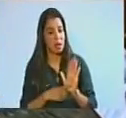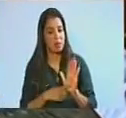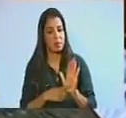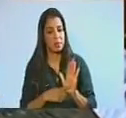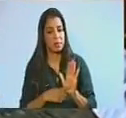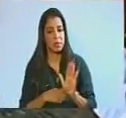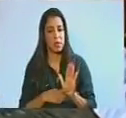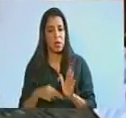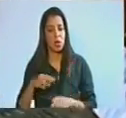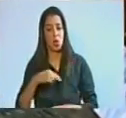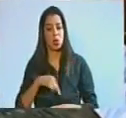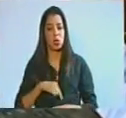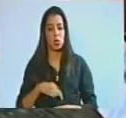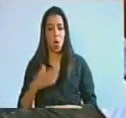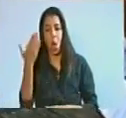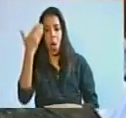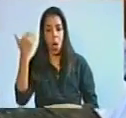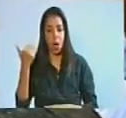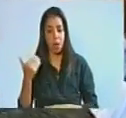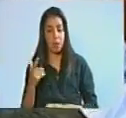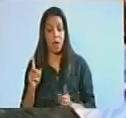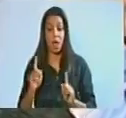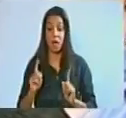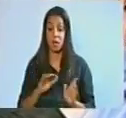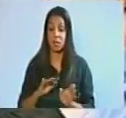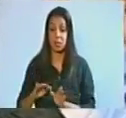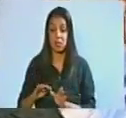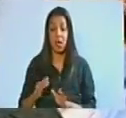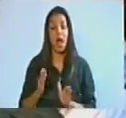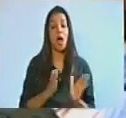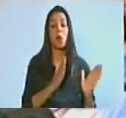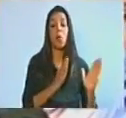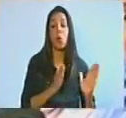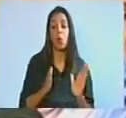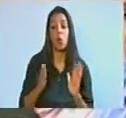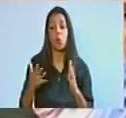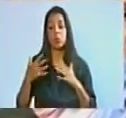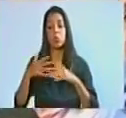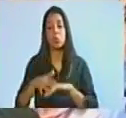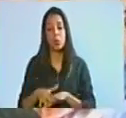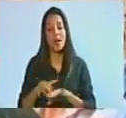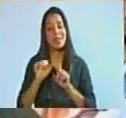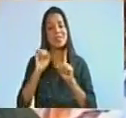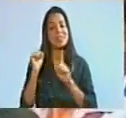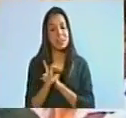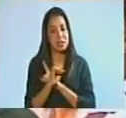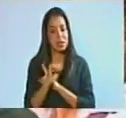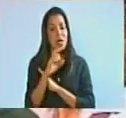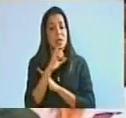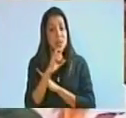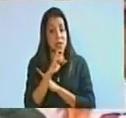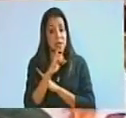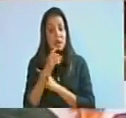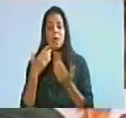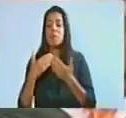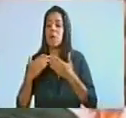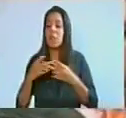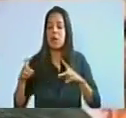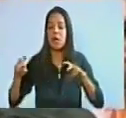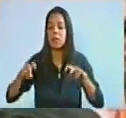estamos dejando de lado? Que las coyunturas nos ayudan a resolver los